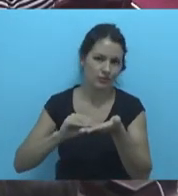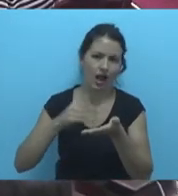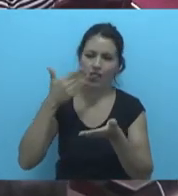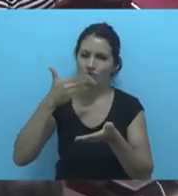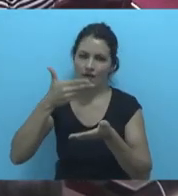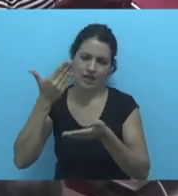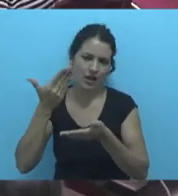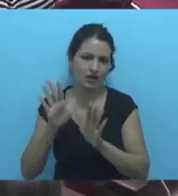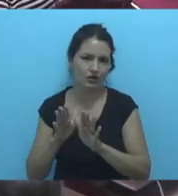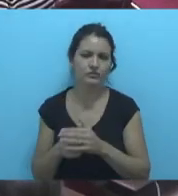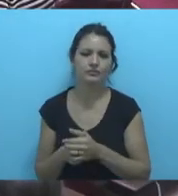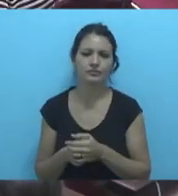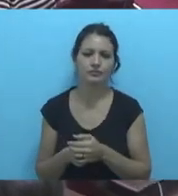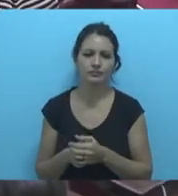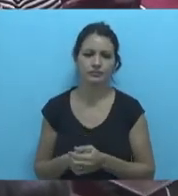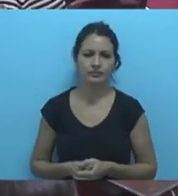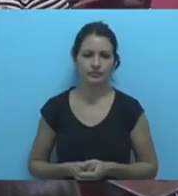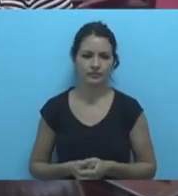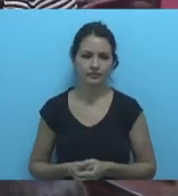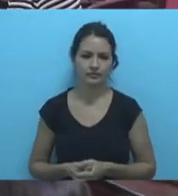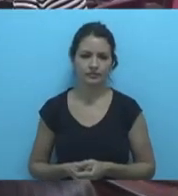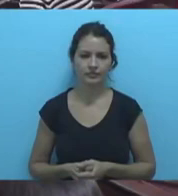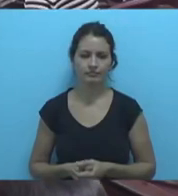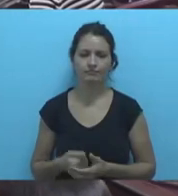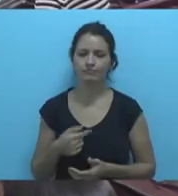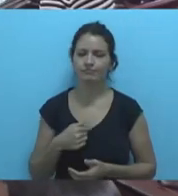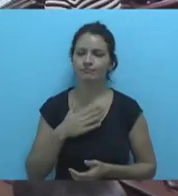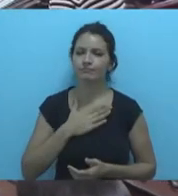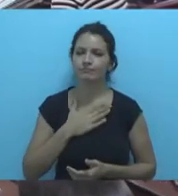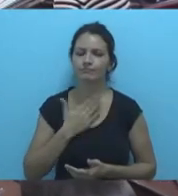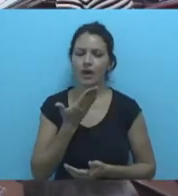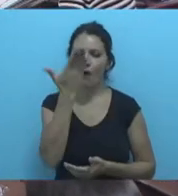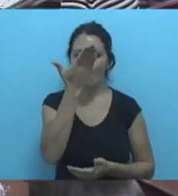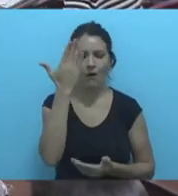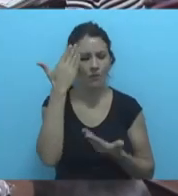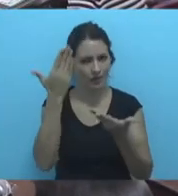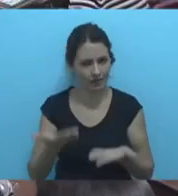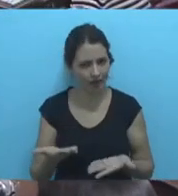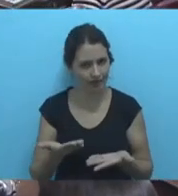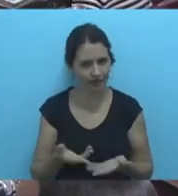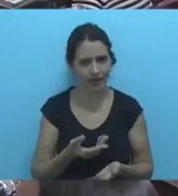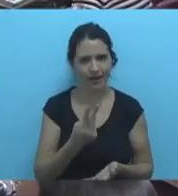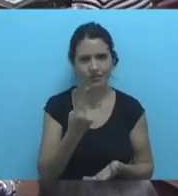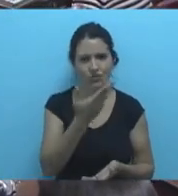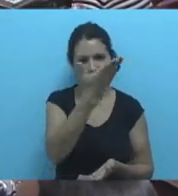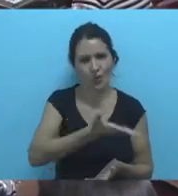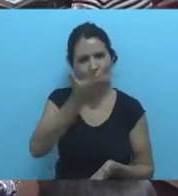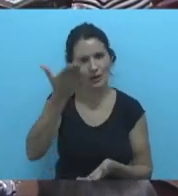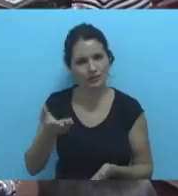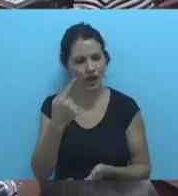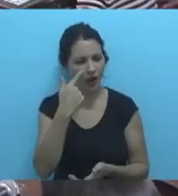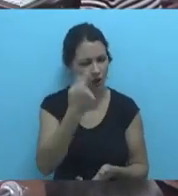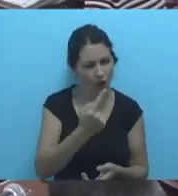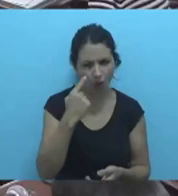Delfrade. No quería dejar de también expresar mi homenaje a dos personas a